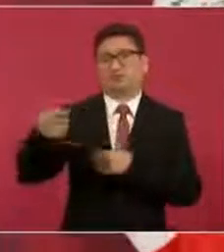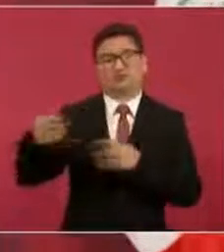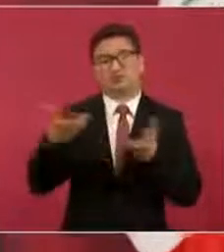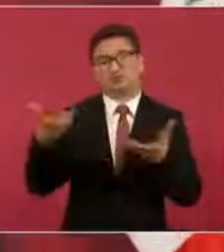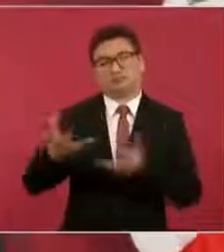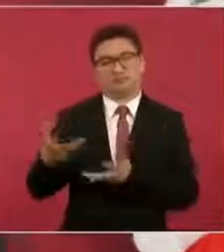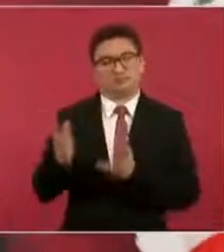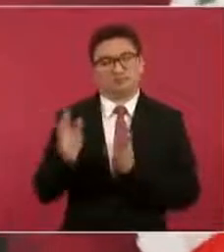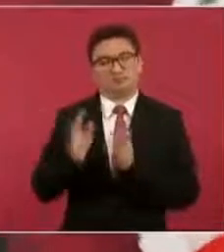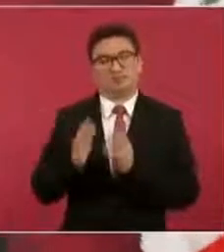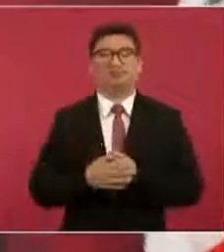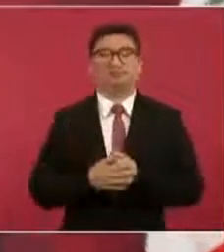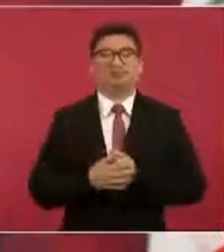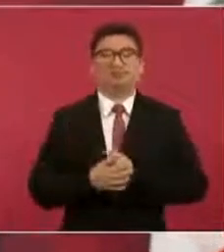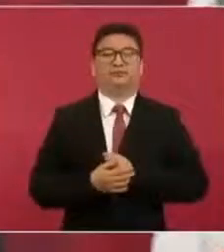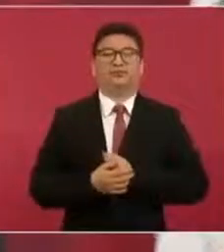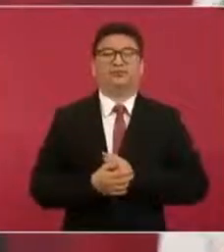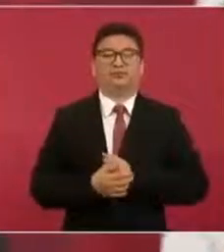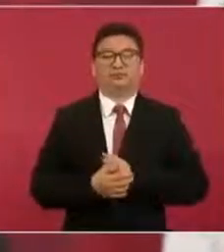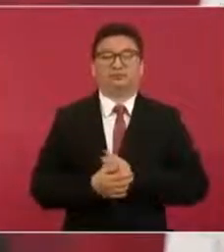de